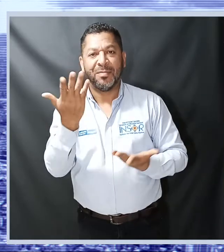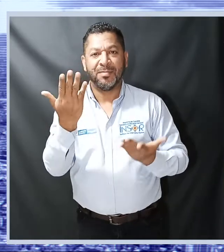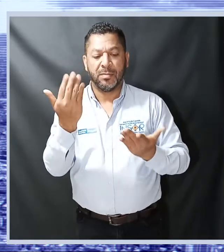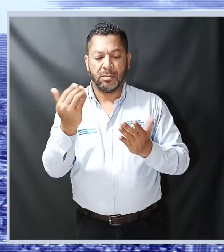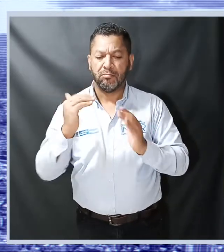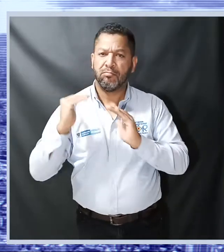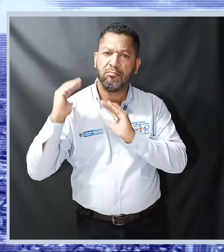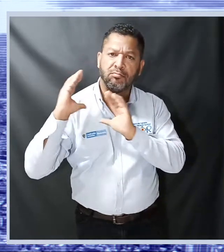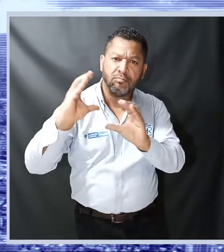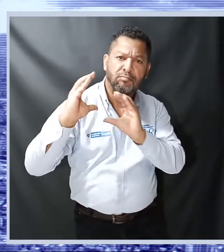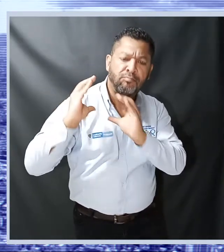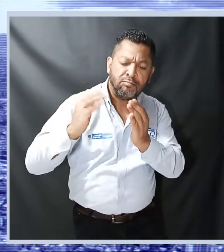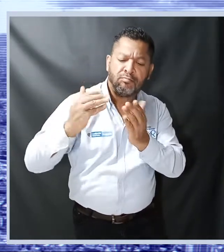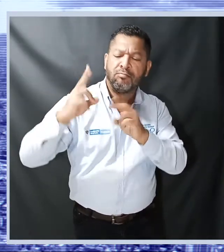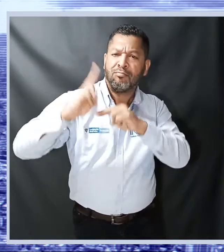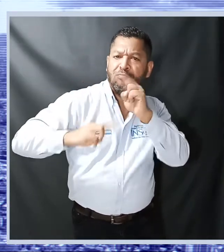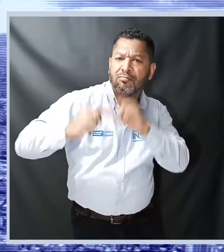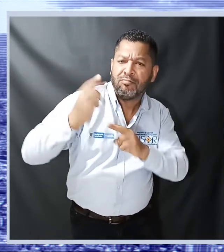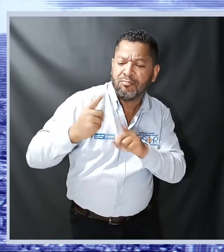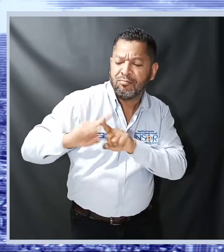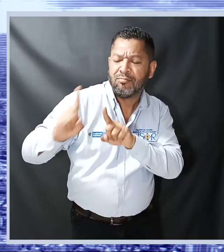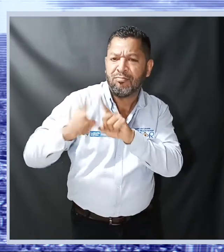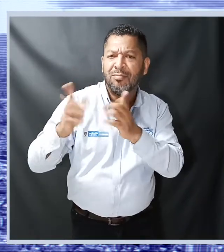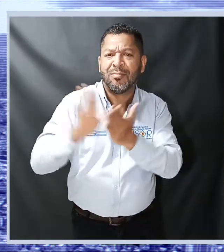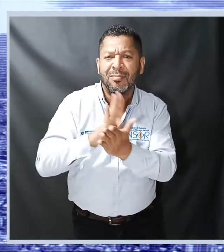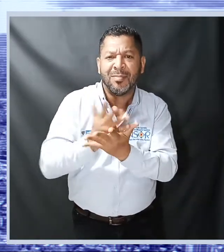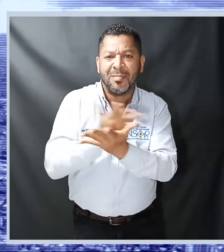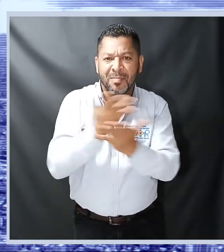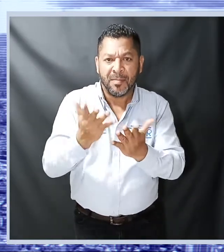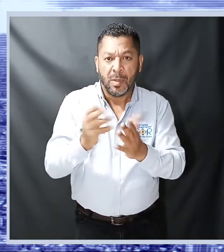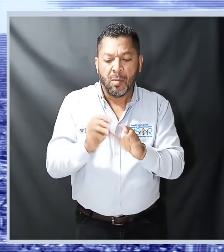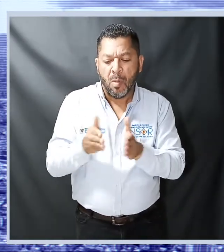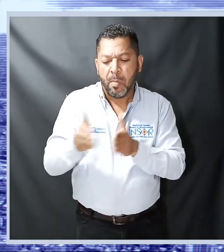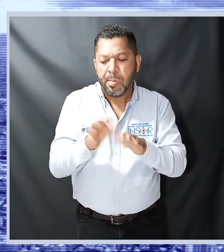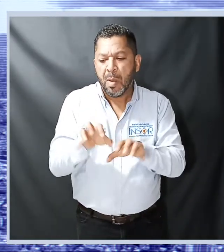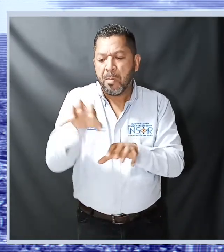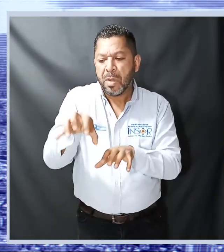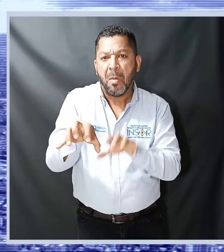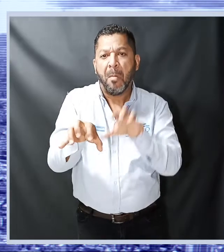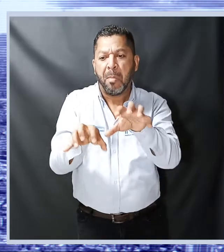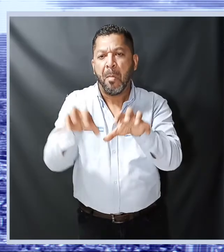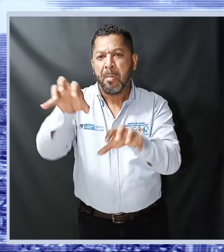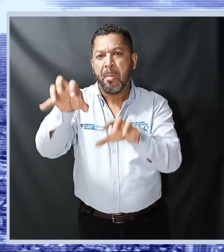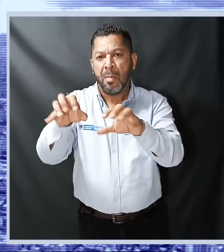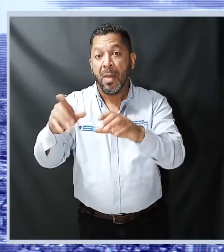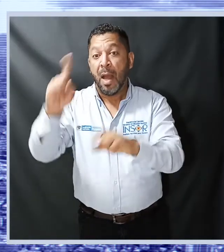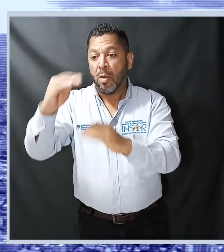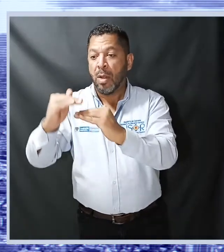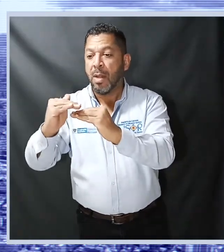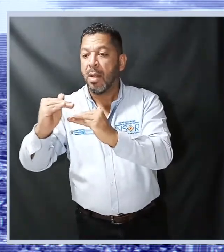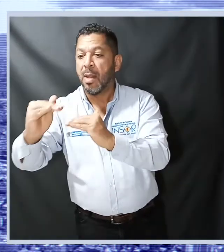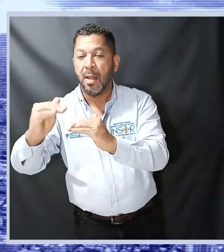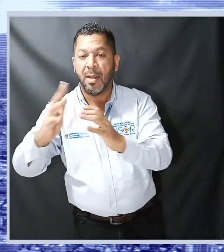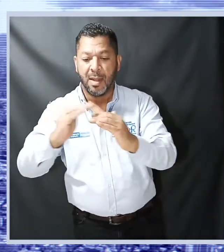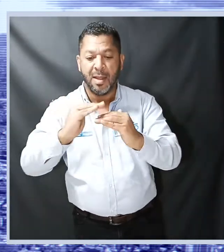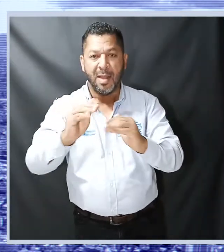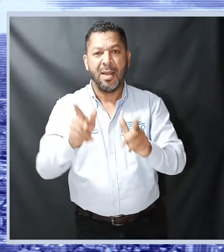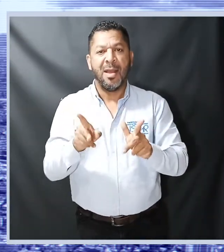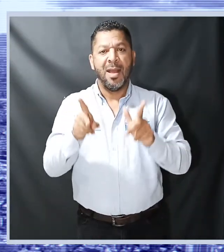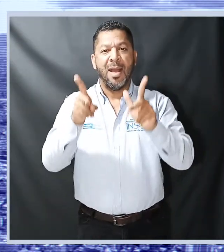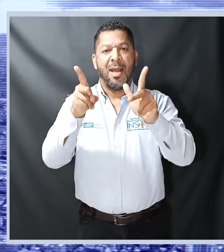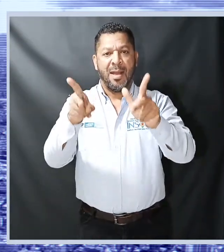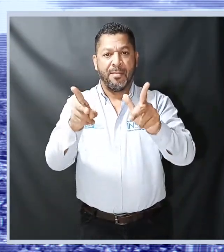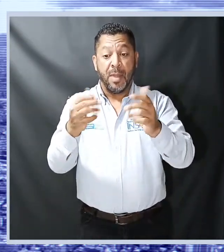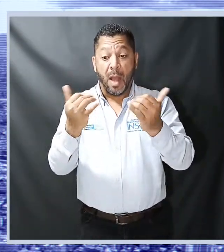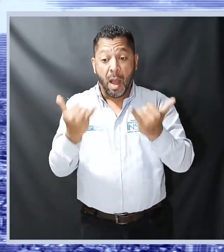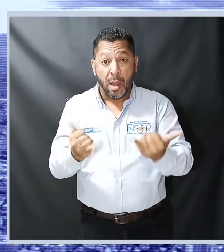subieron material para la construcción de pequeñas ermitas a lo largo del camino y algunos rellanos para